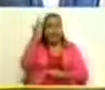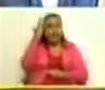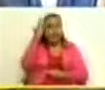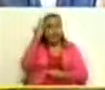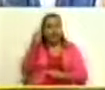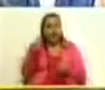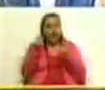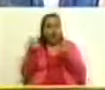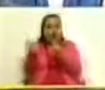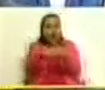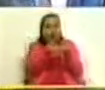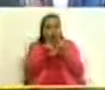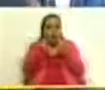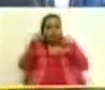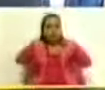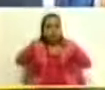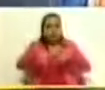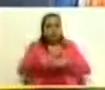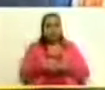maneja la economía actual.